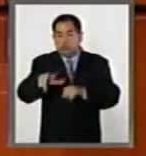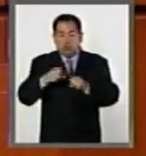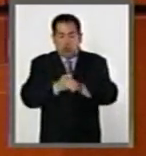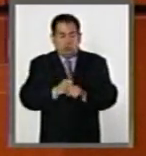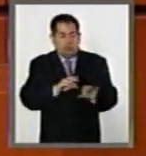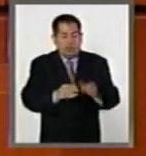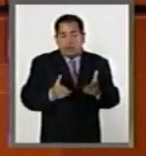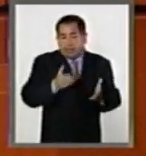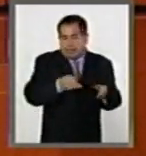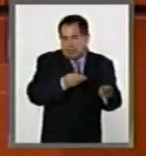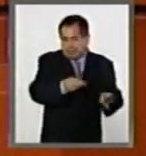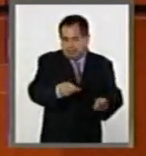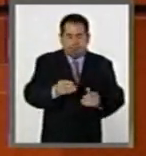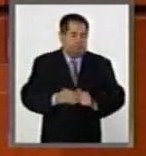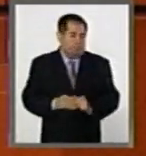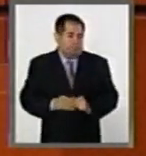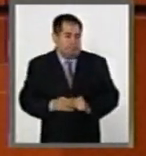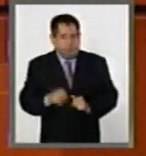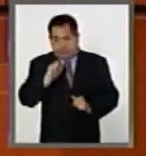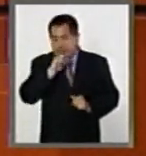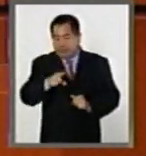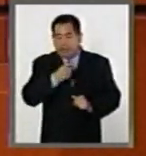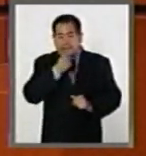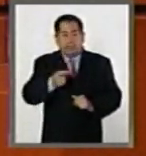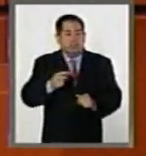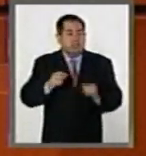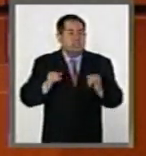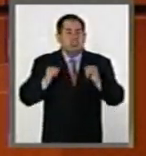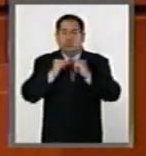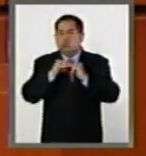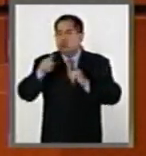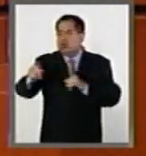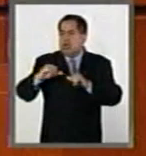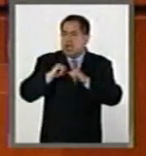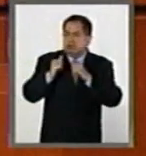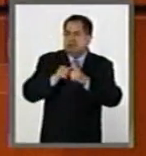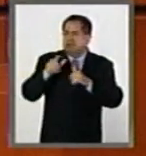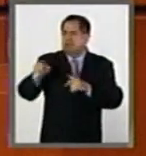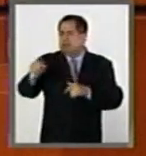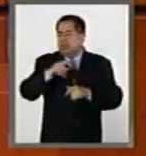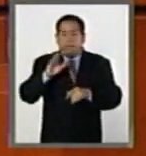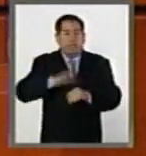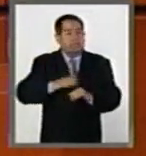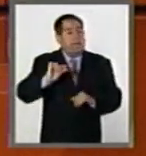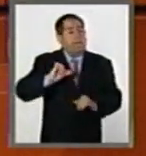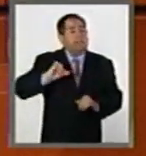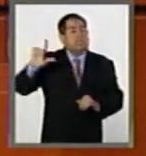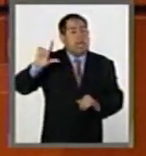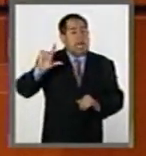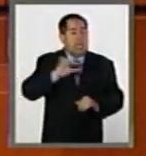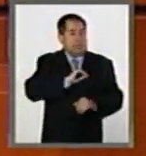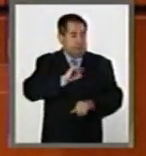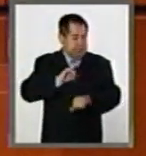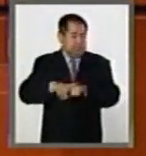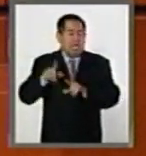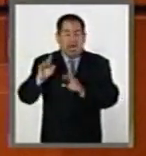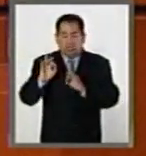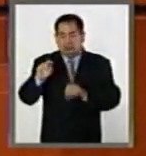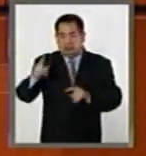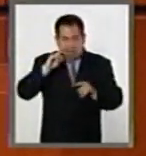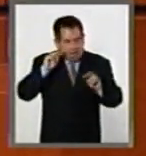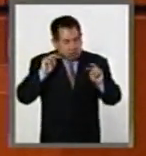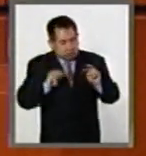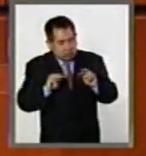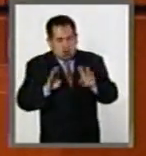edad. Se establece también que las instituciones, órganos, autoridades deben ser especializados, así como delimita